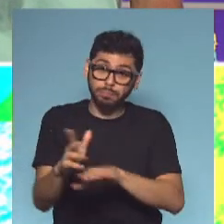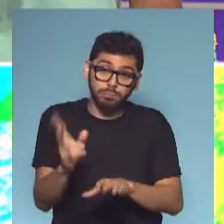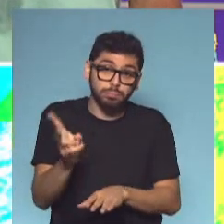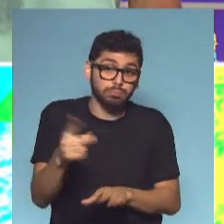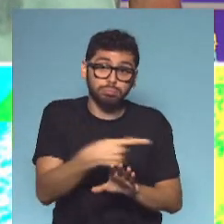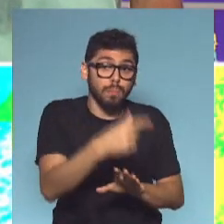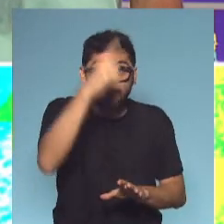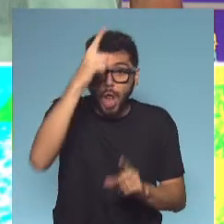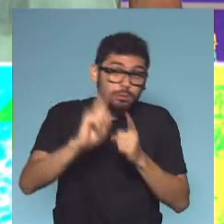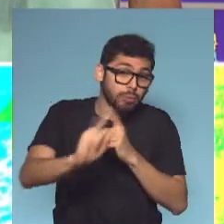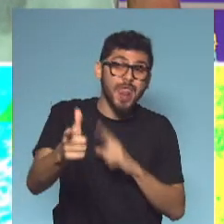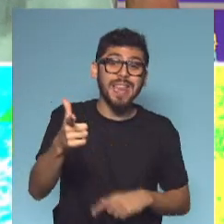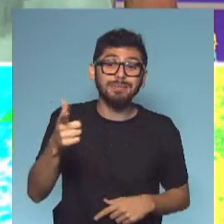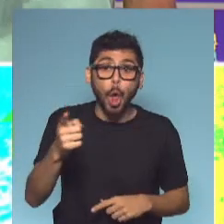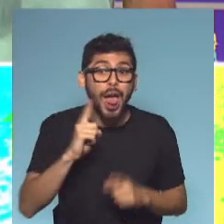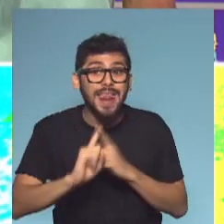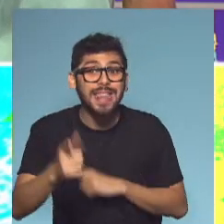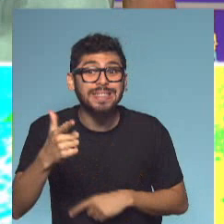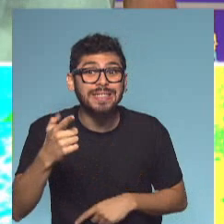empieza a disparar. ¿A disparar?